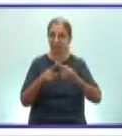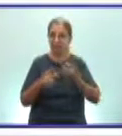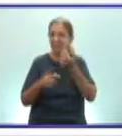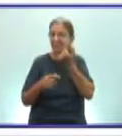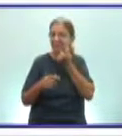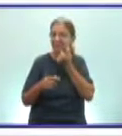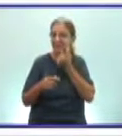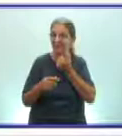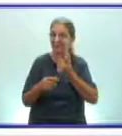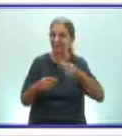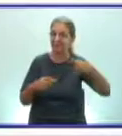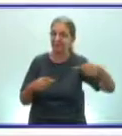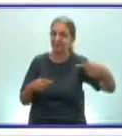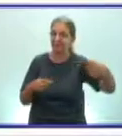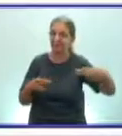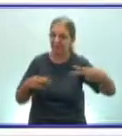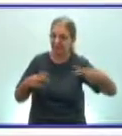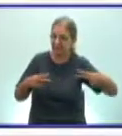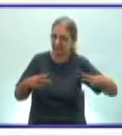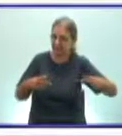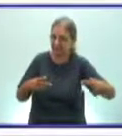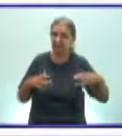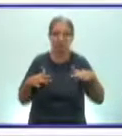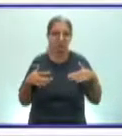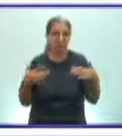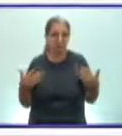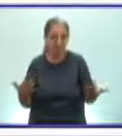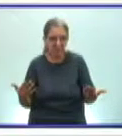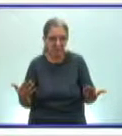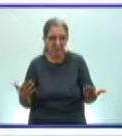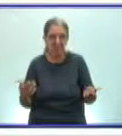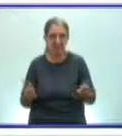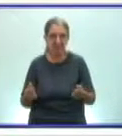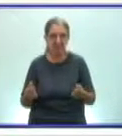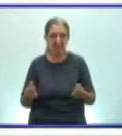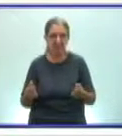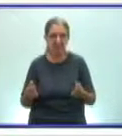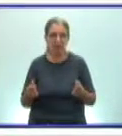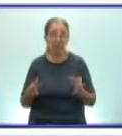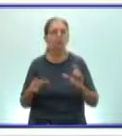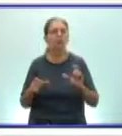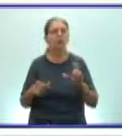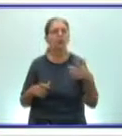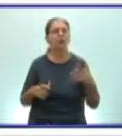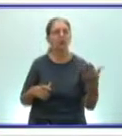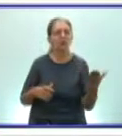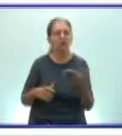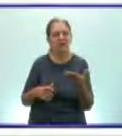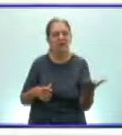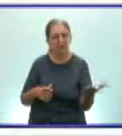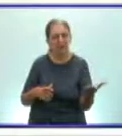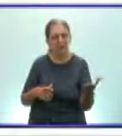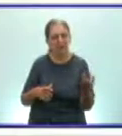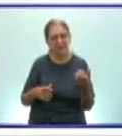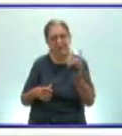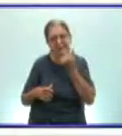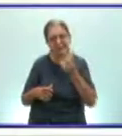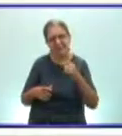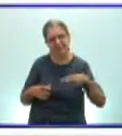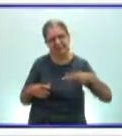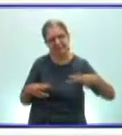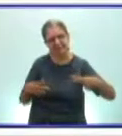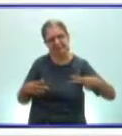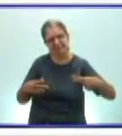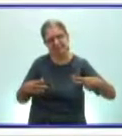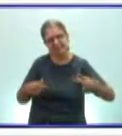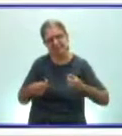frecuente cuál era? ¿Qué debían de hacer para analizar cuál era el motivo más frecuente? Debían buscar